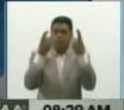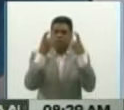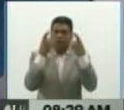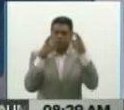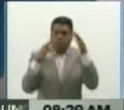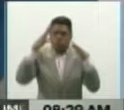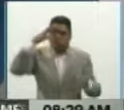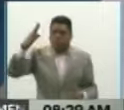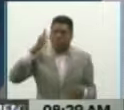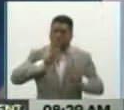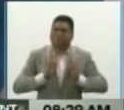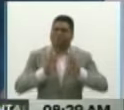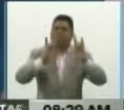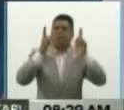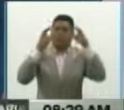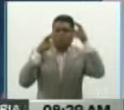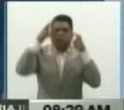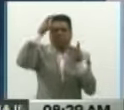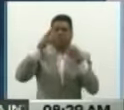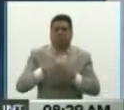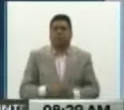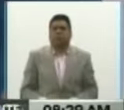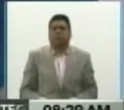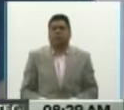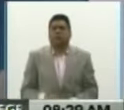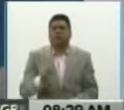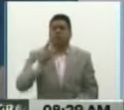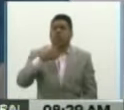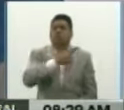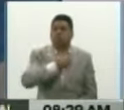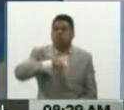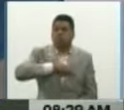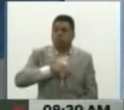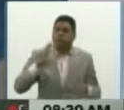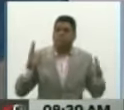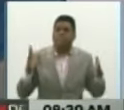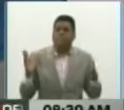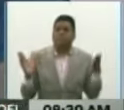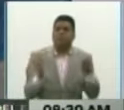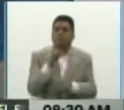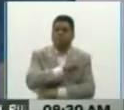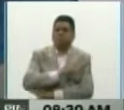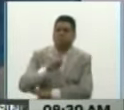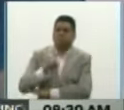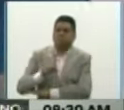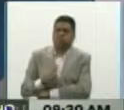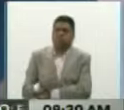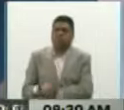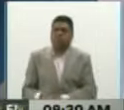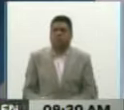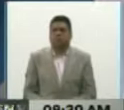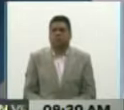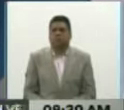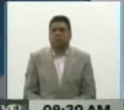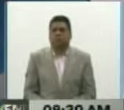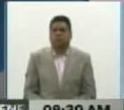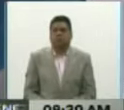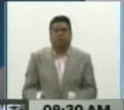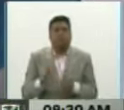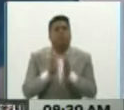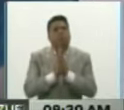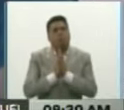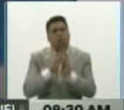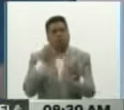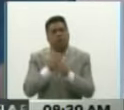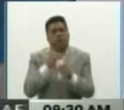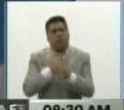eterno Hugo Rafael Chávez Frías, pues nosotros exhortamos a los funcionarios que, evidentemente, tengan proactividad y